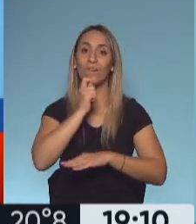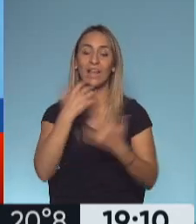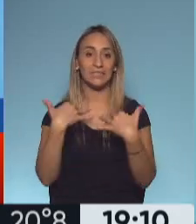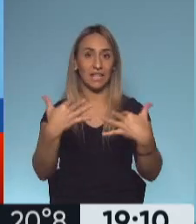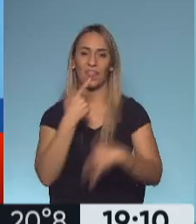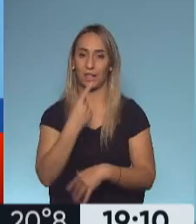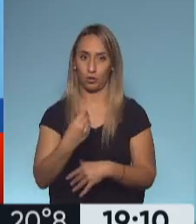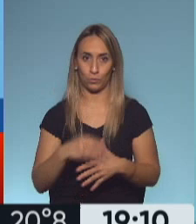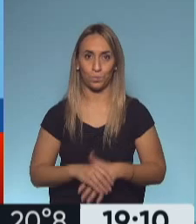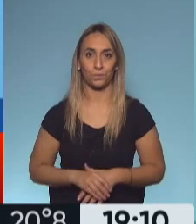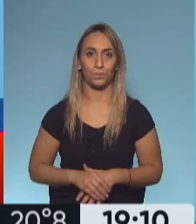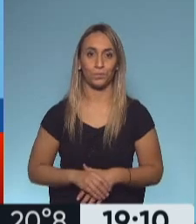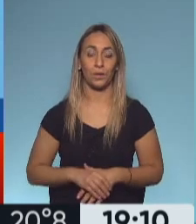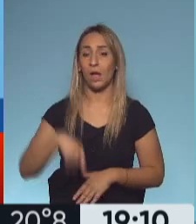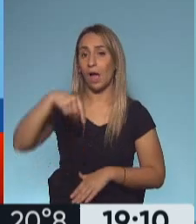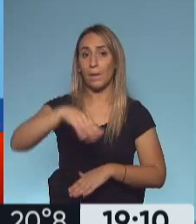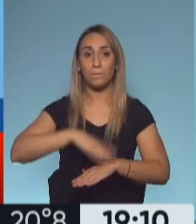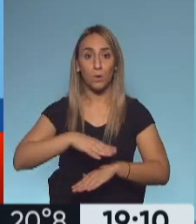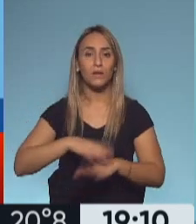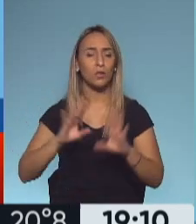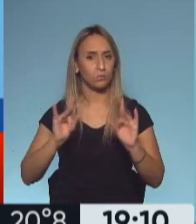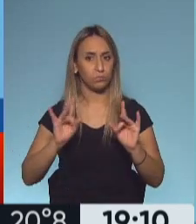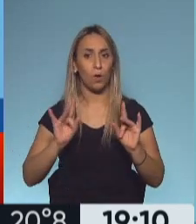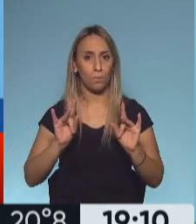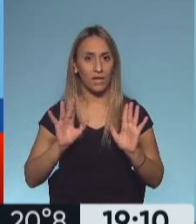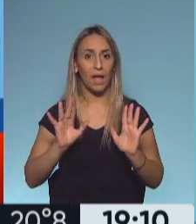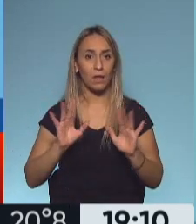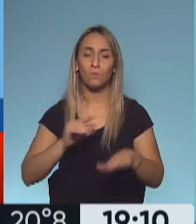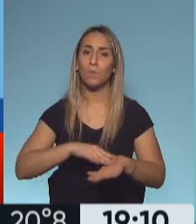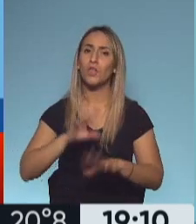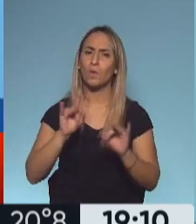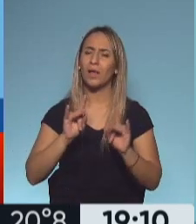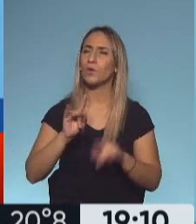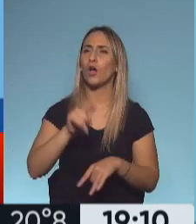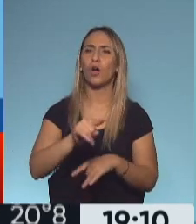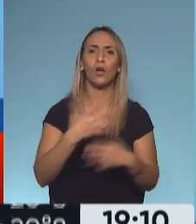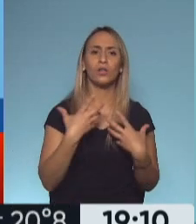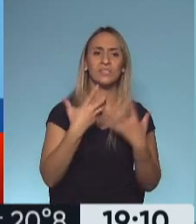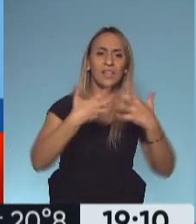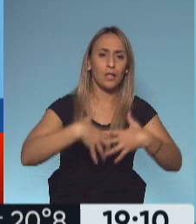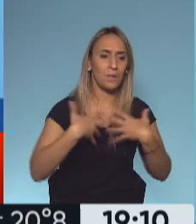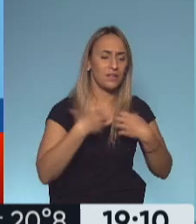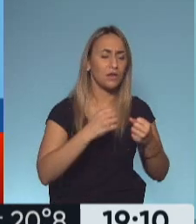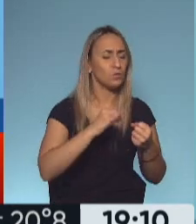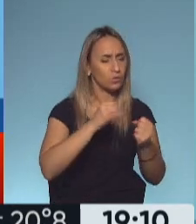en un momento crítico, no solo desde lo sanitario,